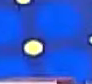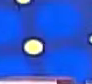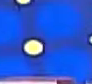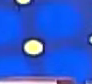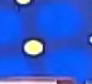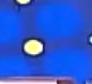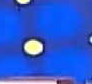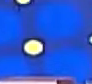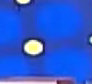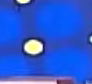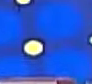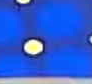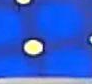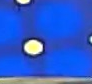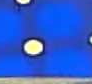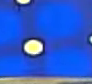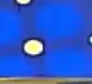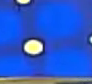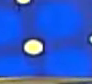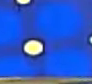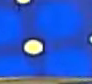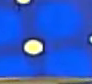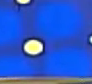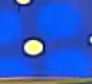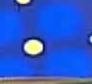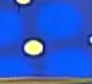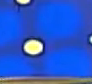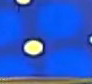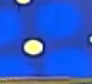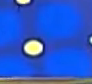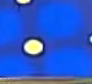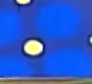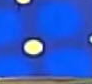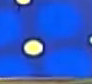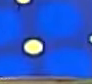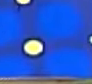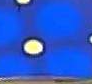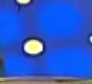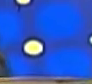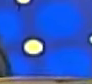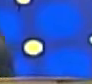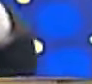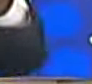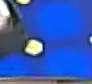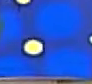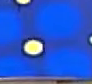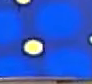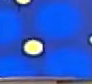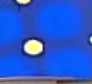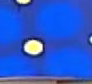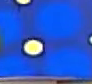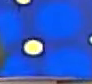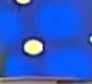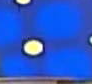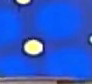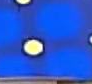Ahora sí vamos a hacer justicia. Ahora sí vamos a reivindicarnos con la fuerza de todos en unión nacional.